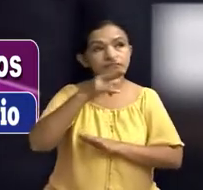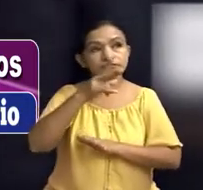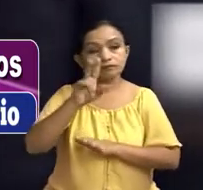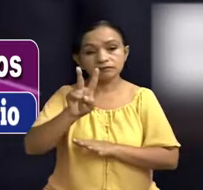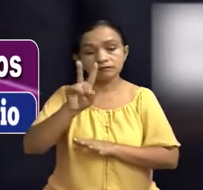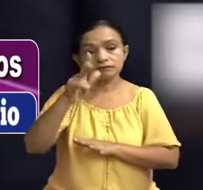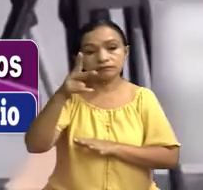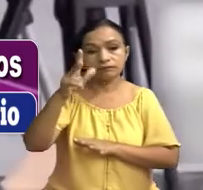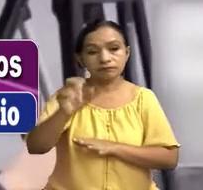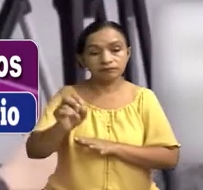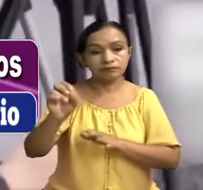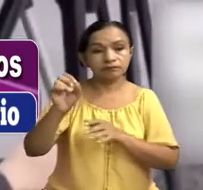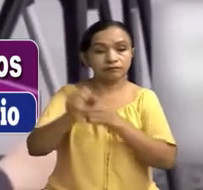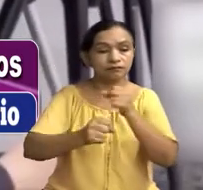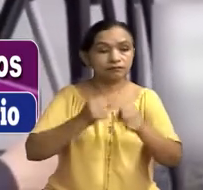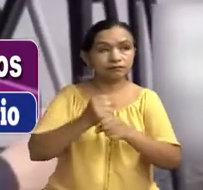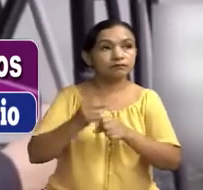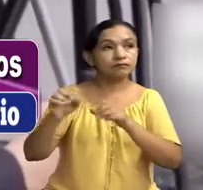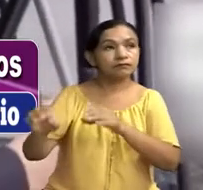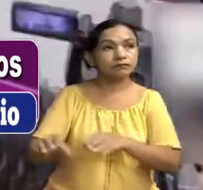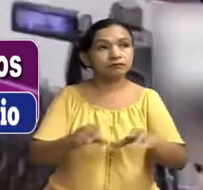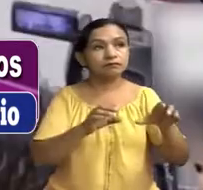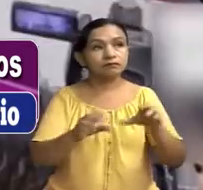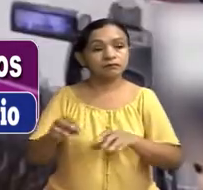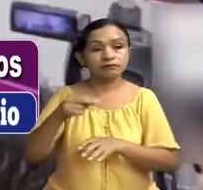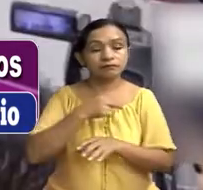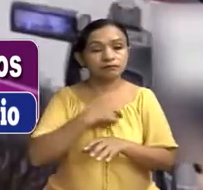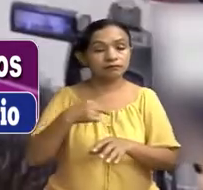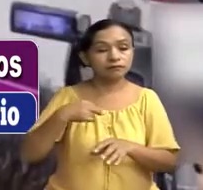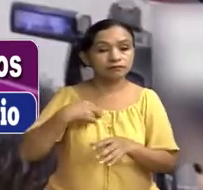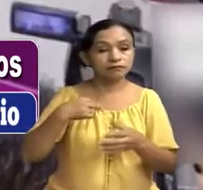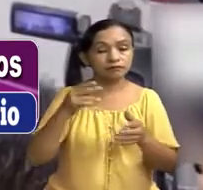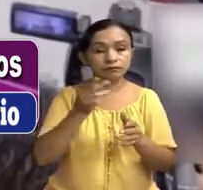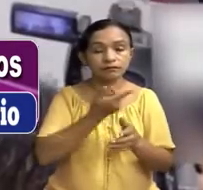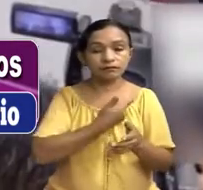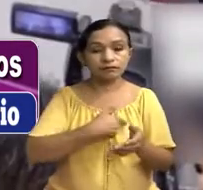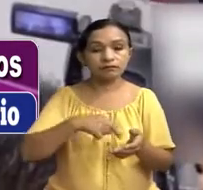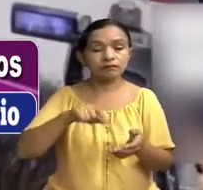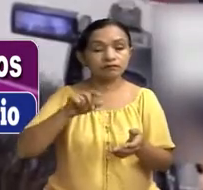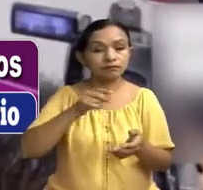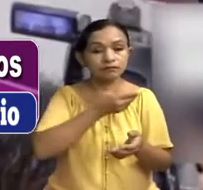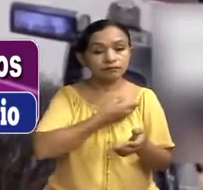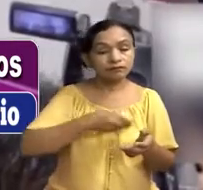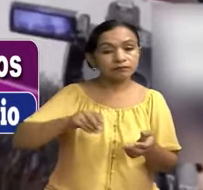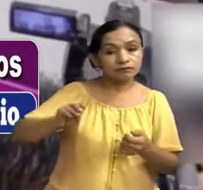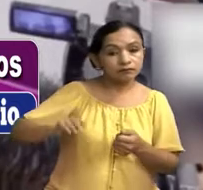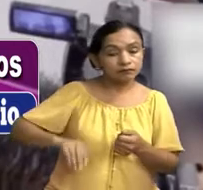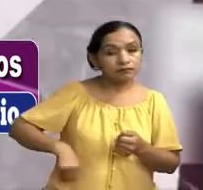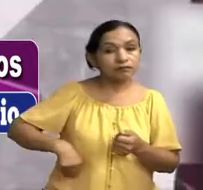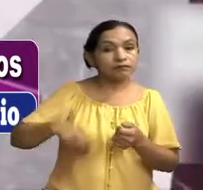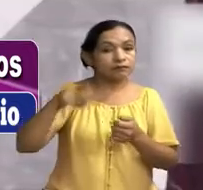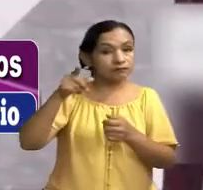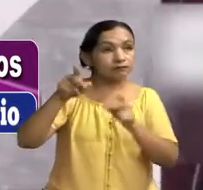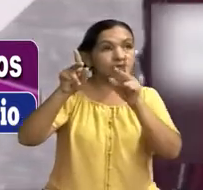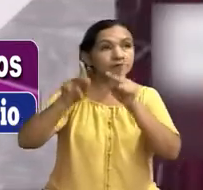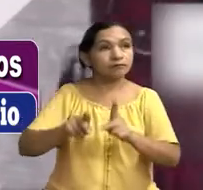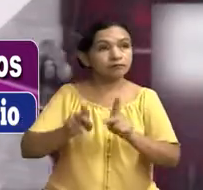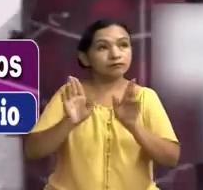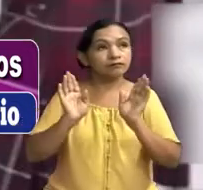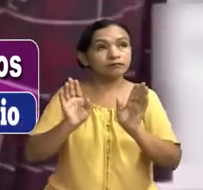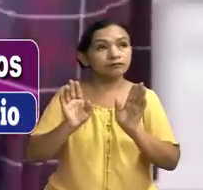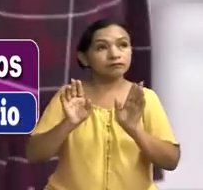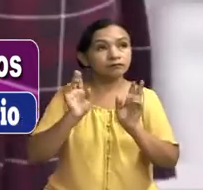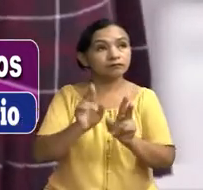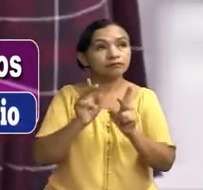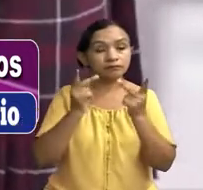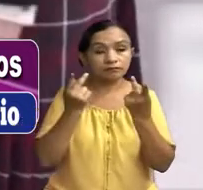haber ocurrido este evento, pues, que fue desmembrado por los españoles. Sí. Pero la vigencia con la que estos pueblos